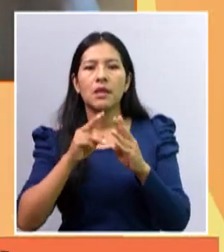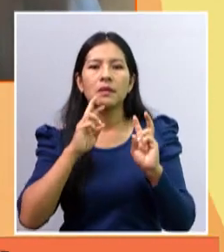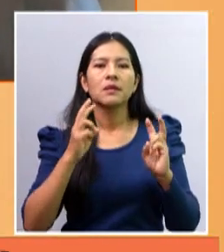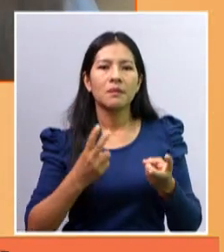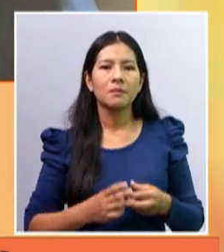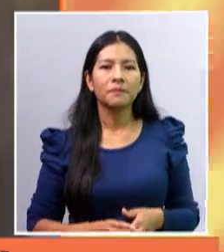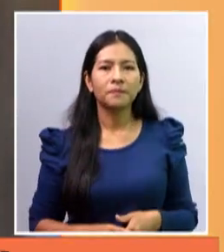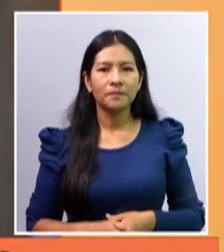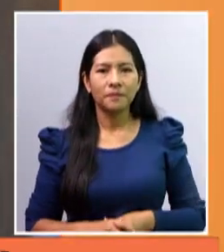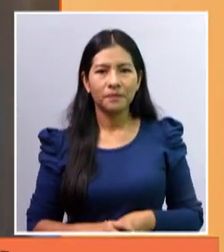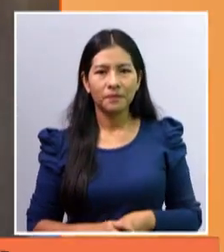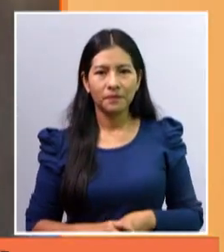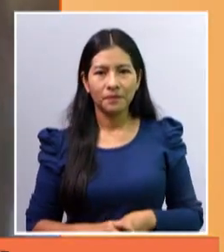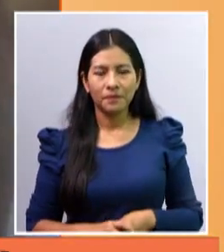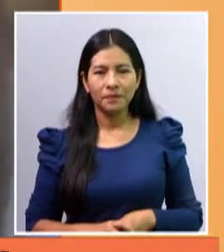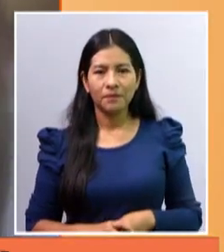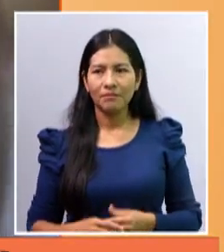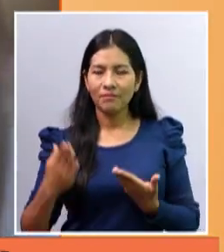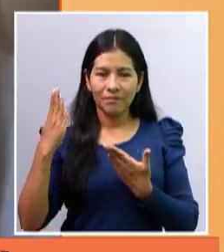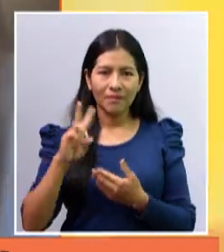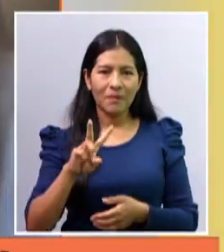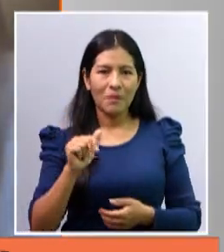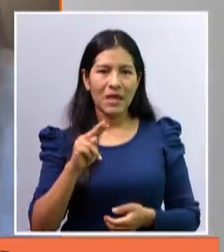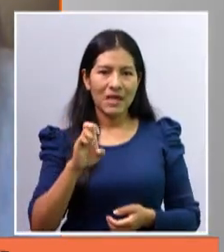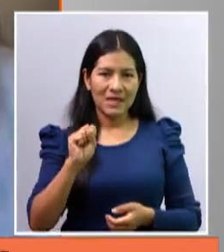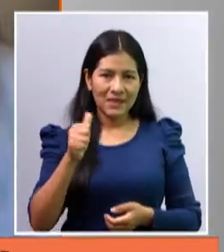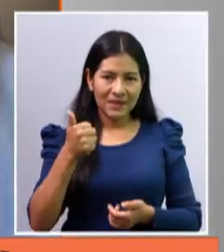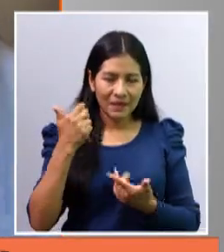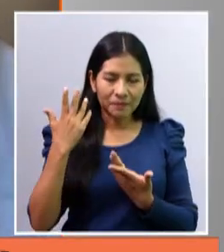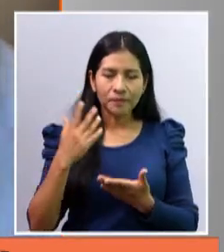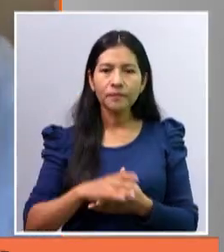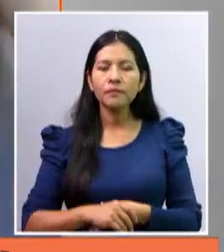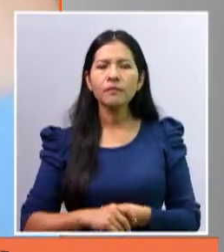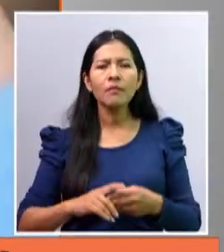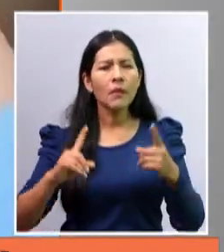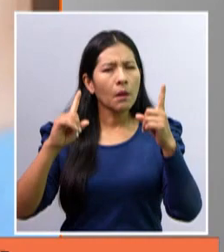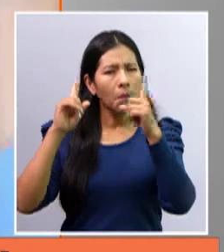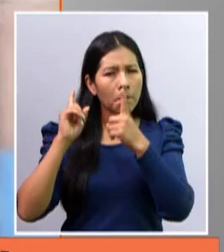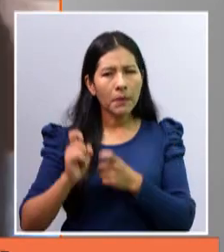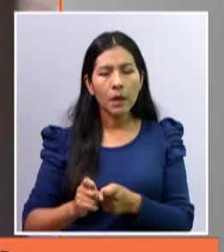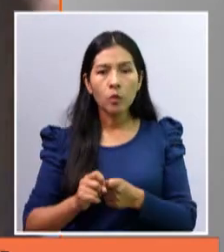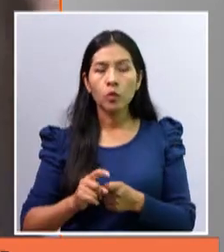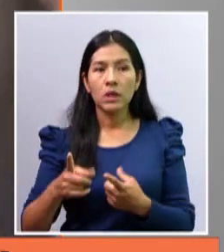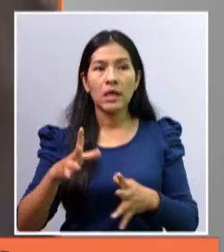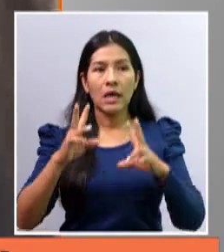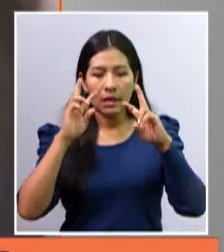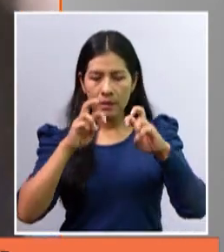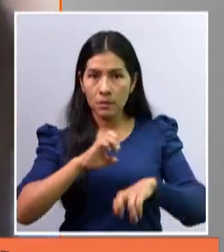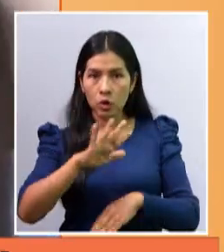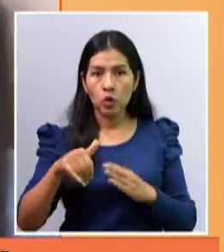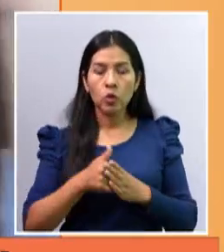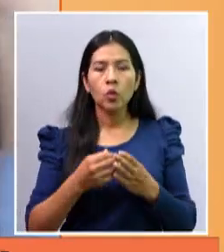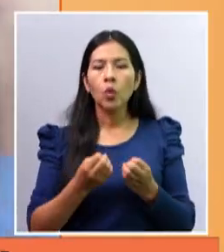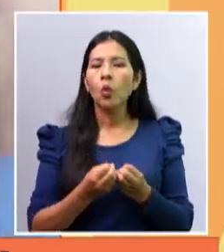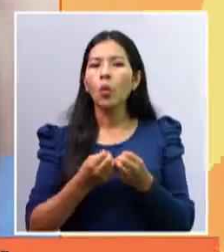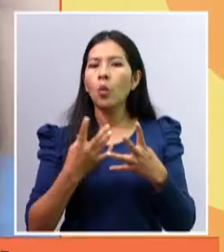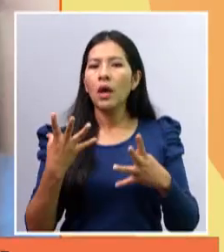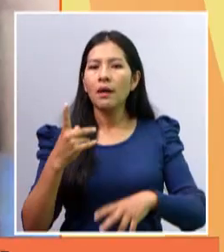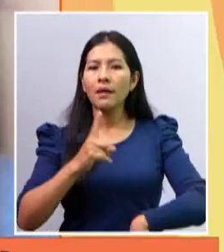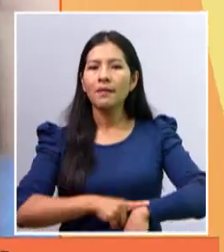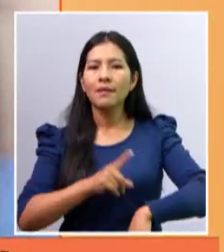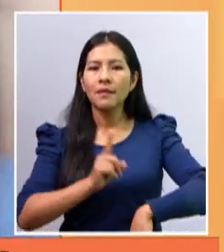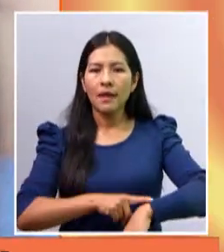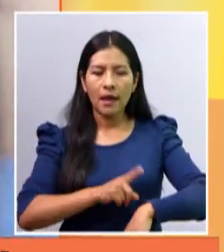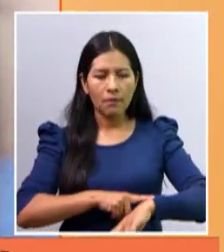tanto Vanesa hablemos un poquito de cuánto tiempo te ha llevado a tener esta investigación para poder tener obviamente